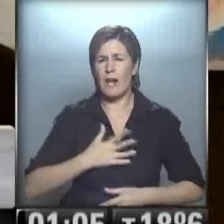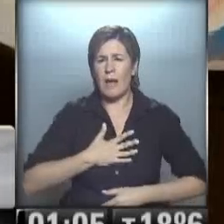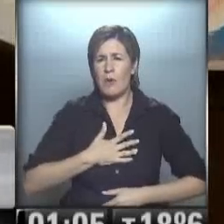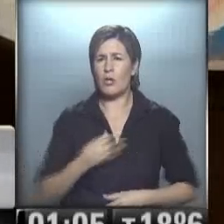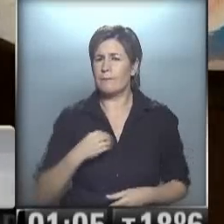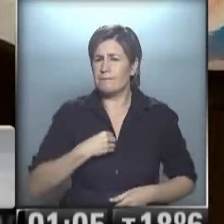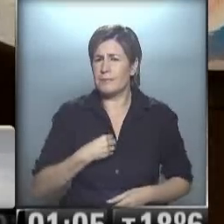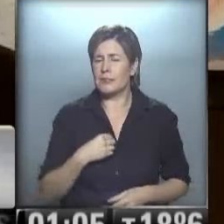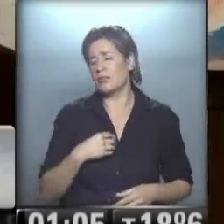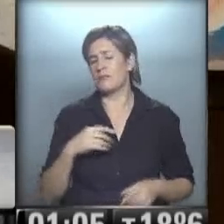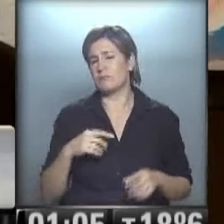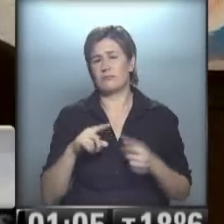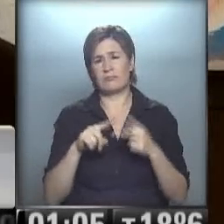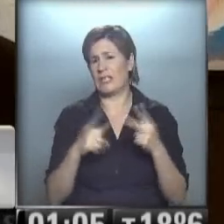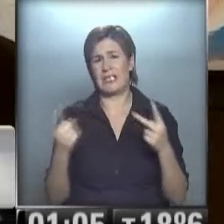salir así de